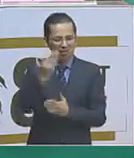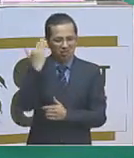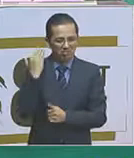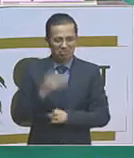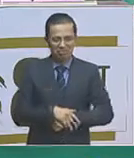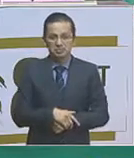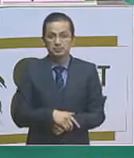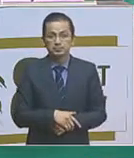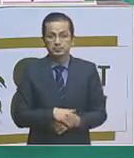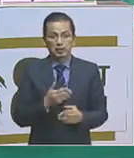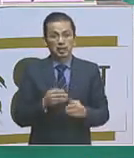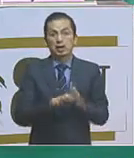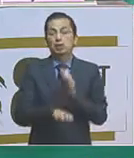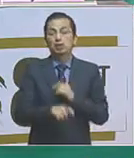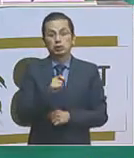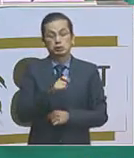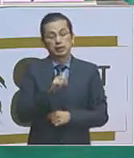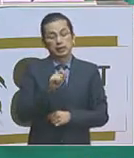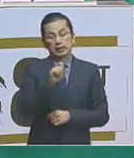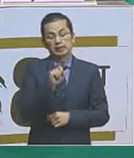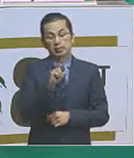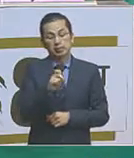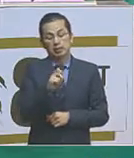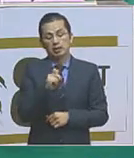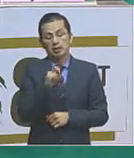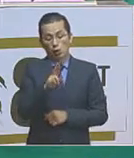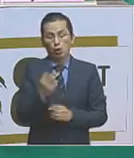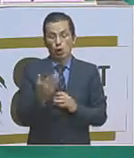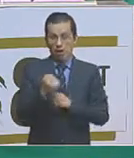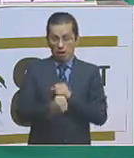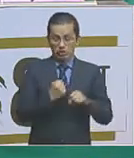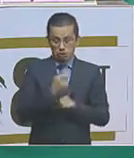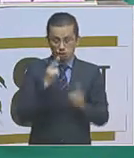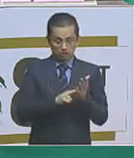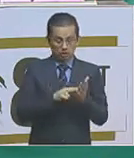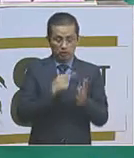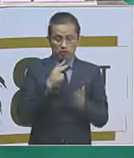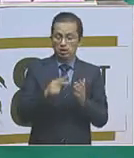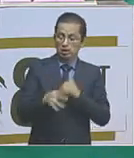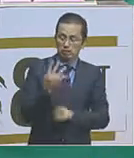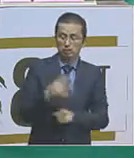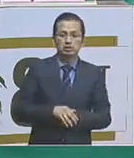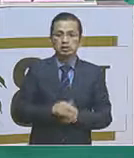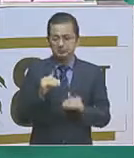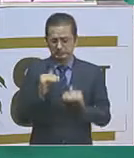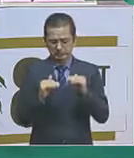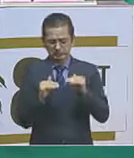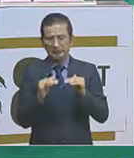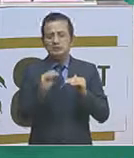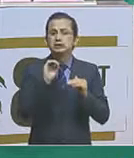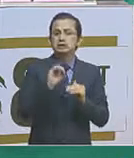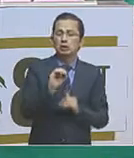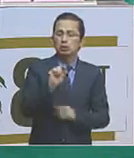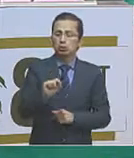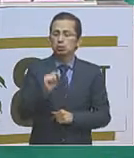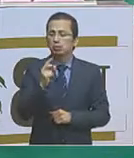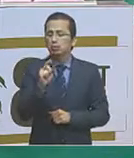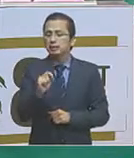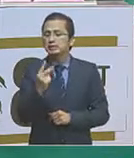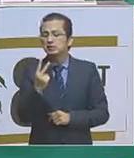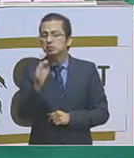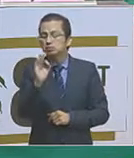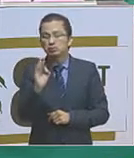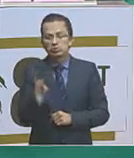presidencial del salvador en él 2014 con una diferencia de 0.22 por ciento entre el primero y el segundo